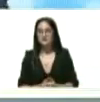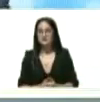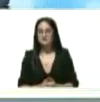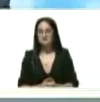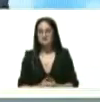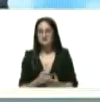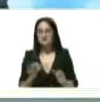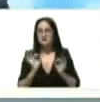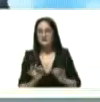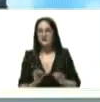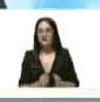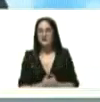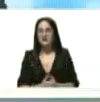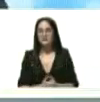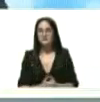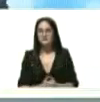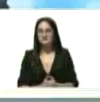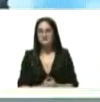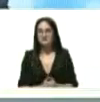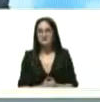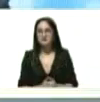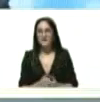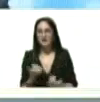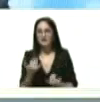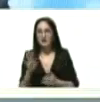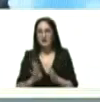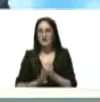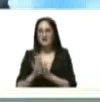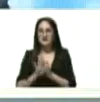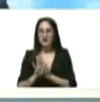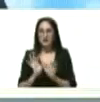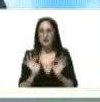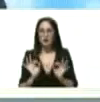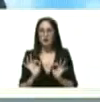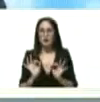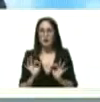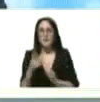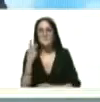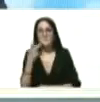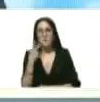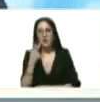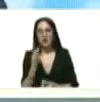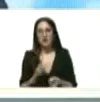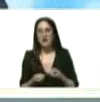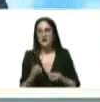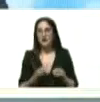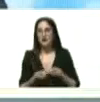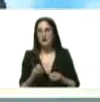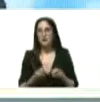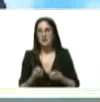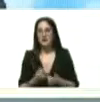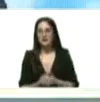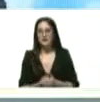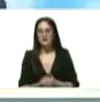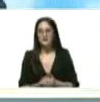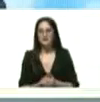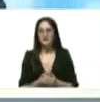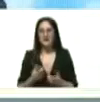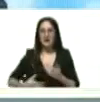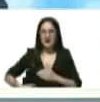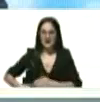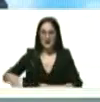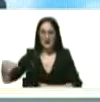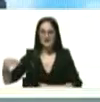se consolide. Y vayamos avanzando en la construcción de una política económica de generación de